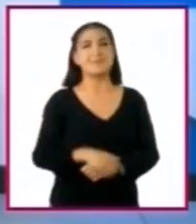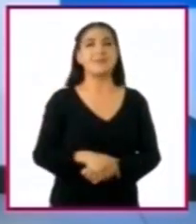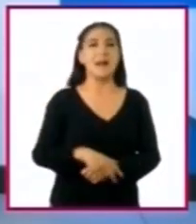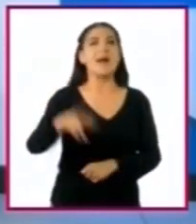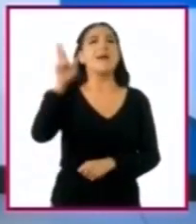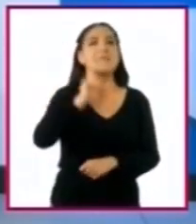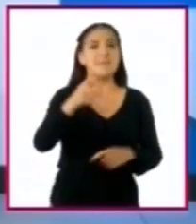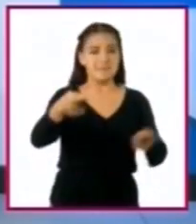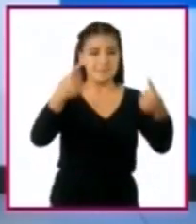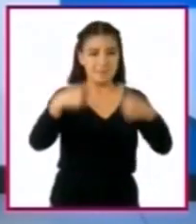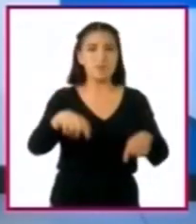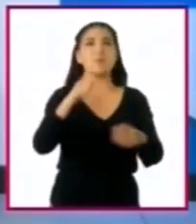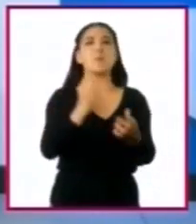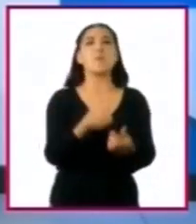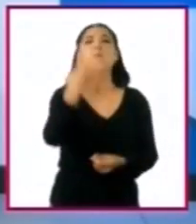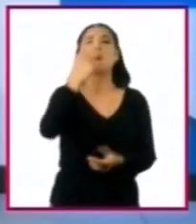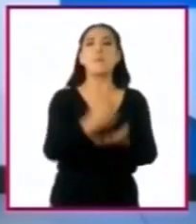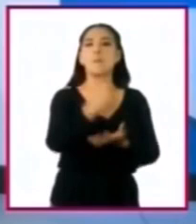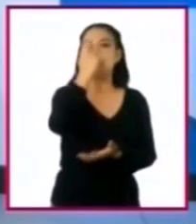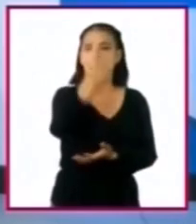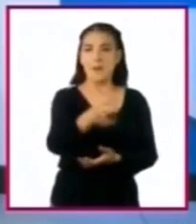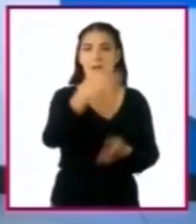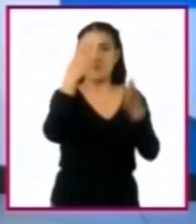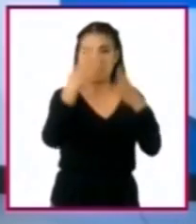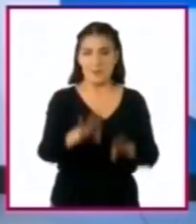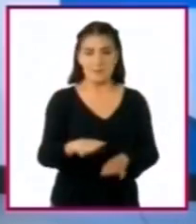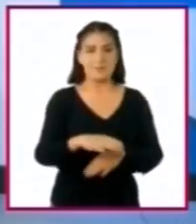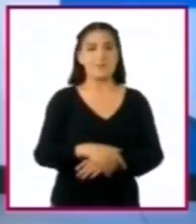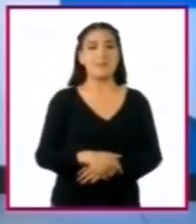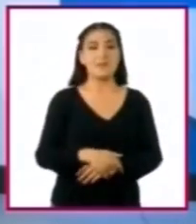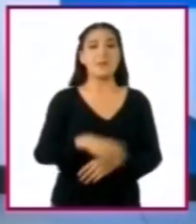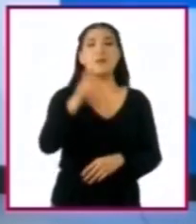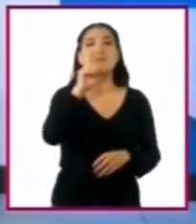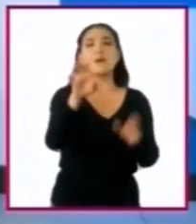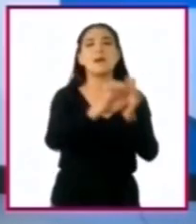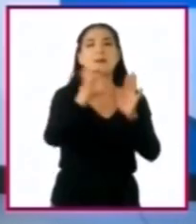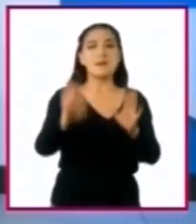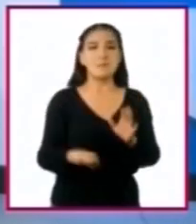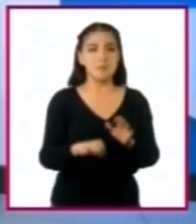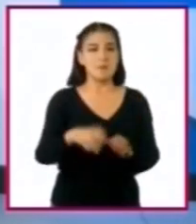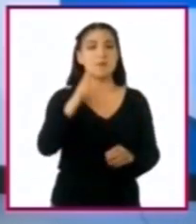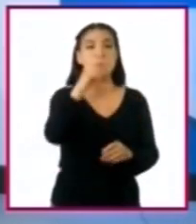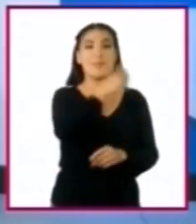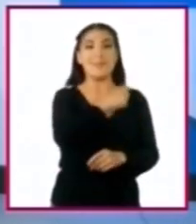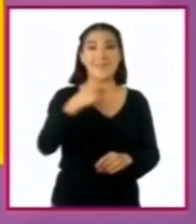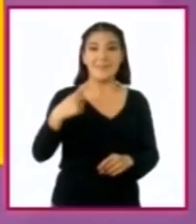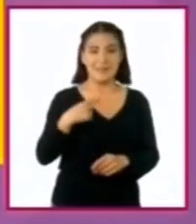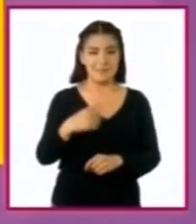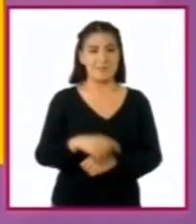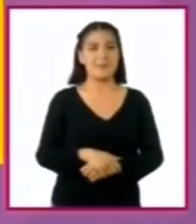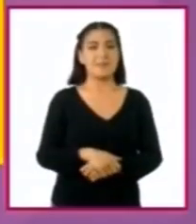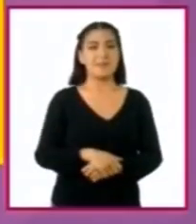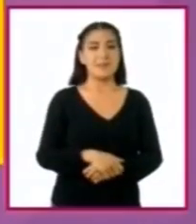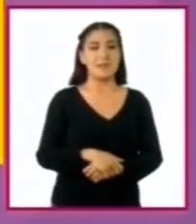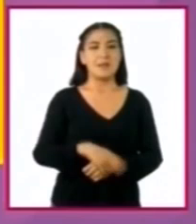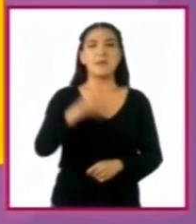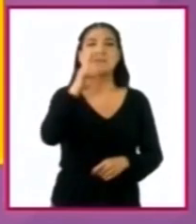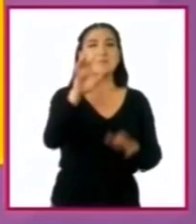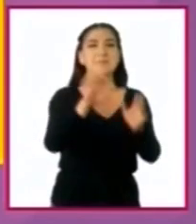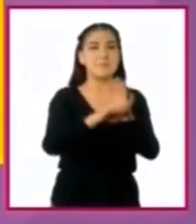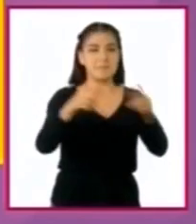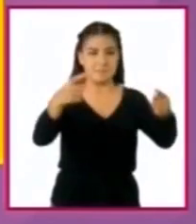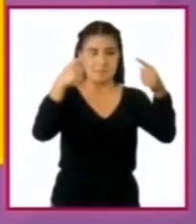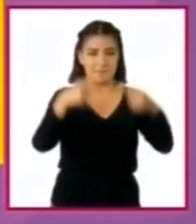saber lo que tiene que pagar Citlali al banco, es decir, para conocer su deuda. Plantearemos la